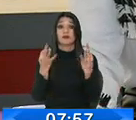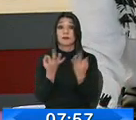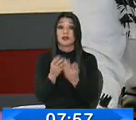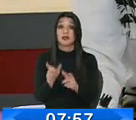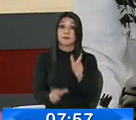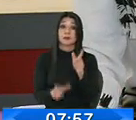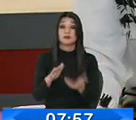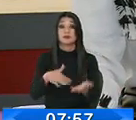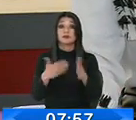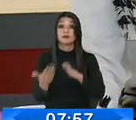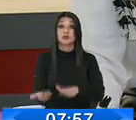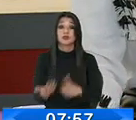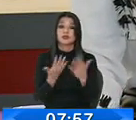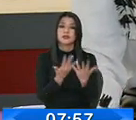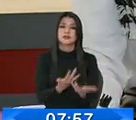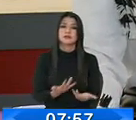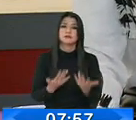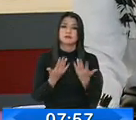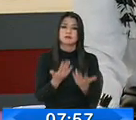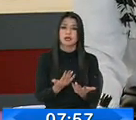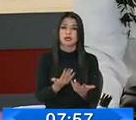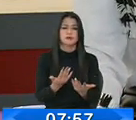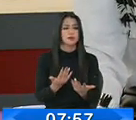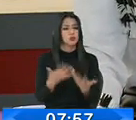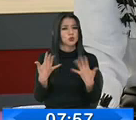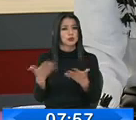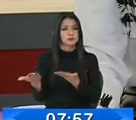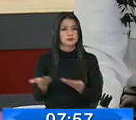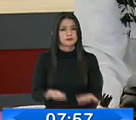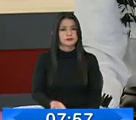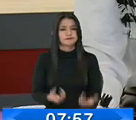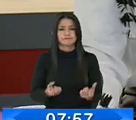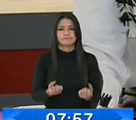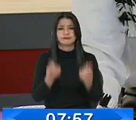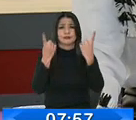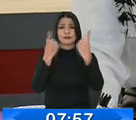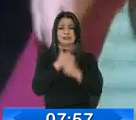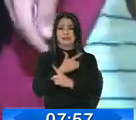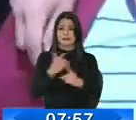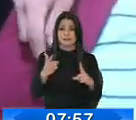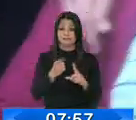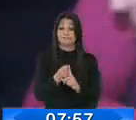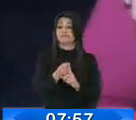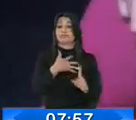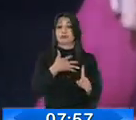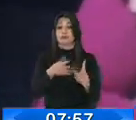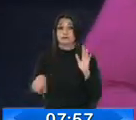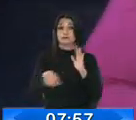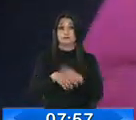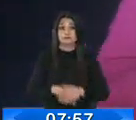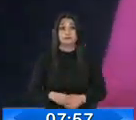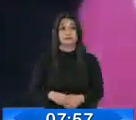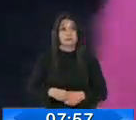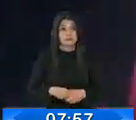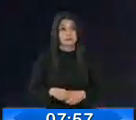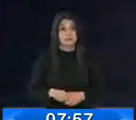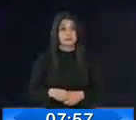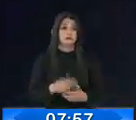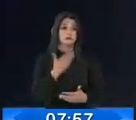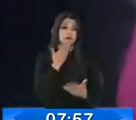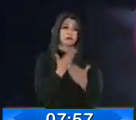los fallecidos aún no pueden asimilar la trágica noticia. Ay, Dios, gracias a Dios, pero